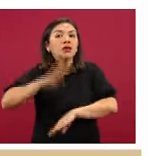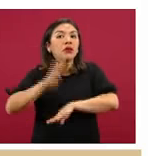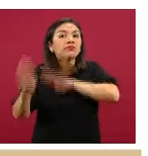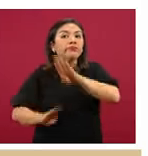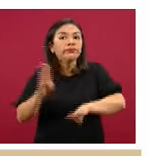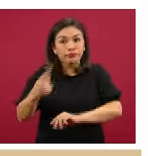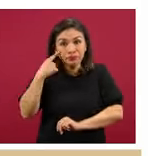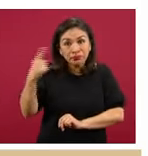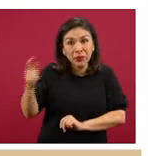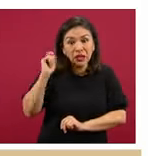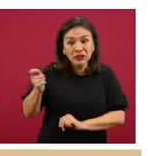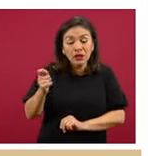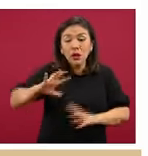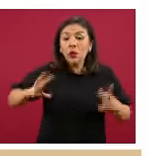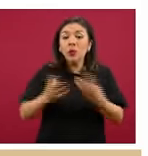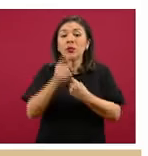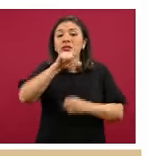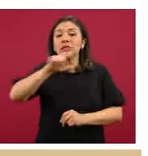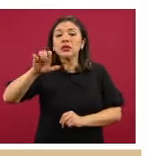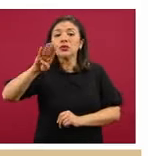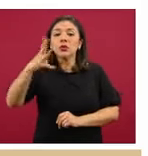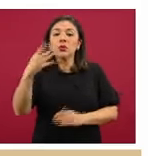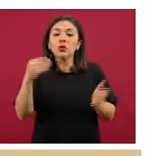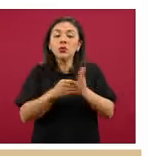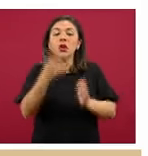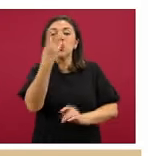a nivel nacional son un total de